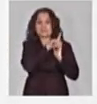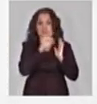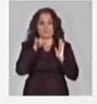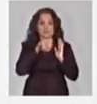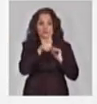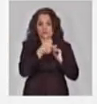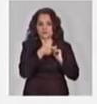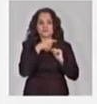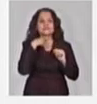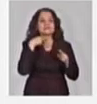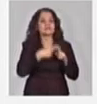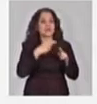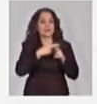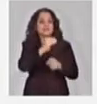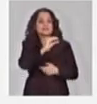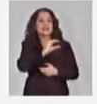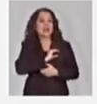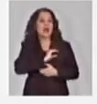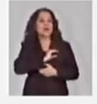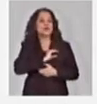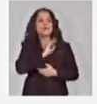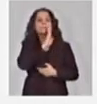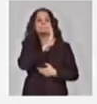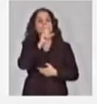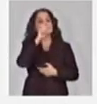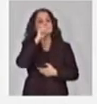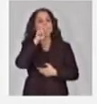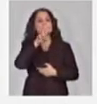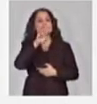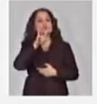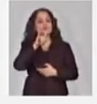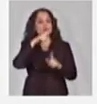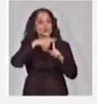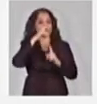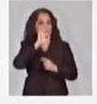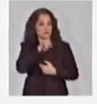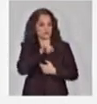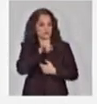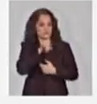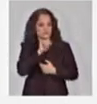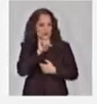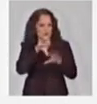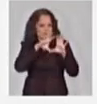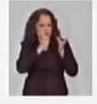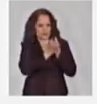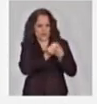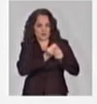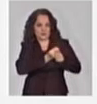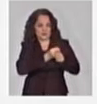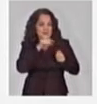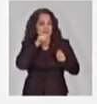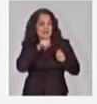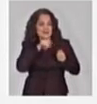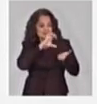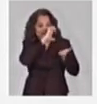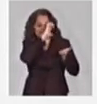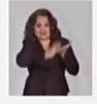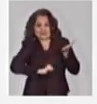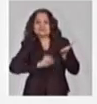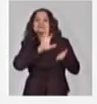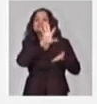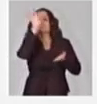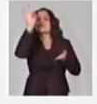ese salario bruto las personas van a tener que pagar un 5% de contribución a la